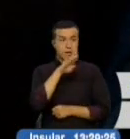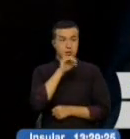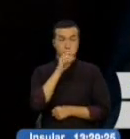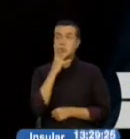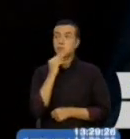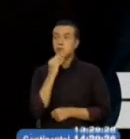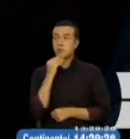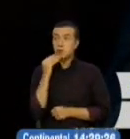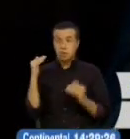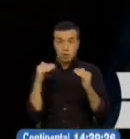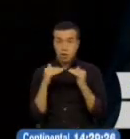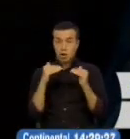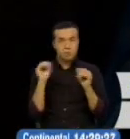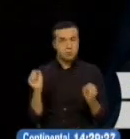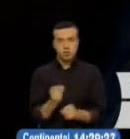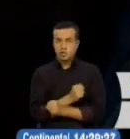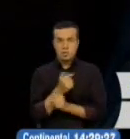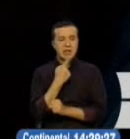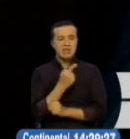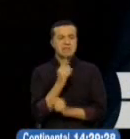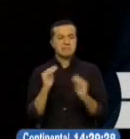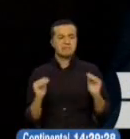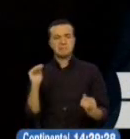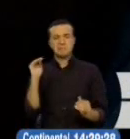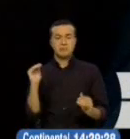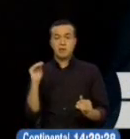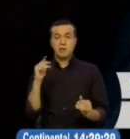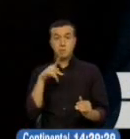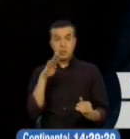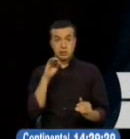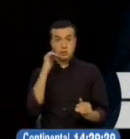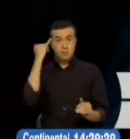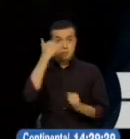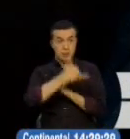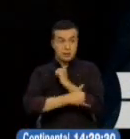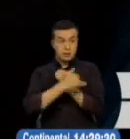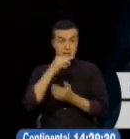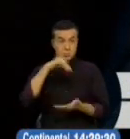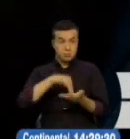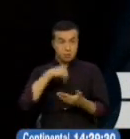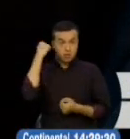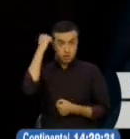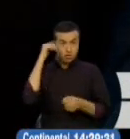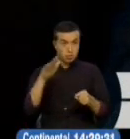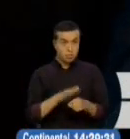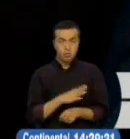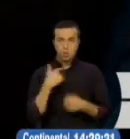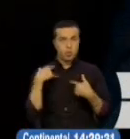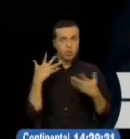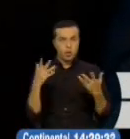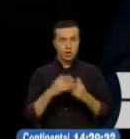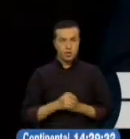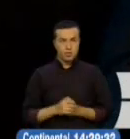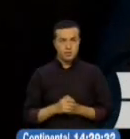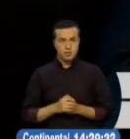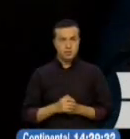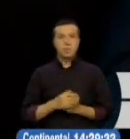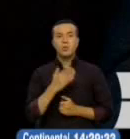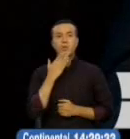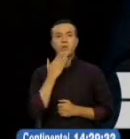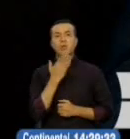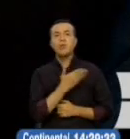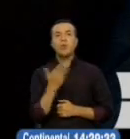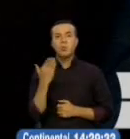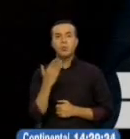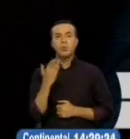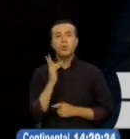de por igual. Entonces no acepta a Palestina como Estado miembro con plenos derechos y nos ofrece el papel del